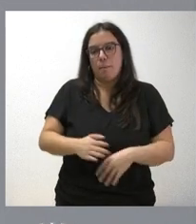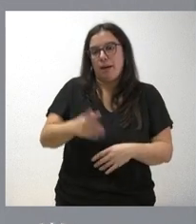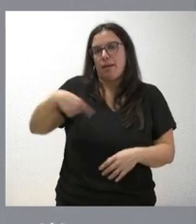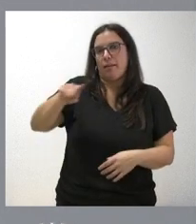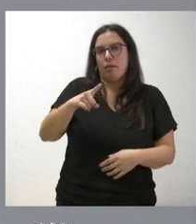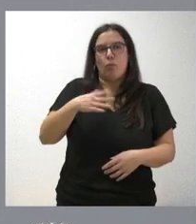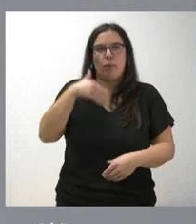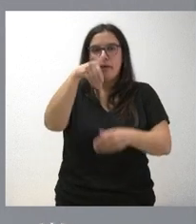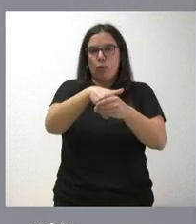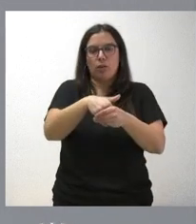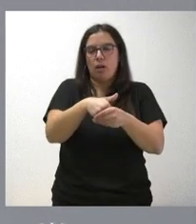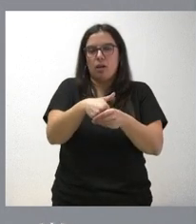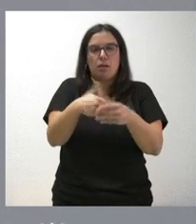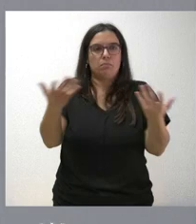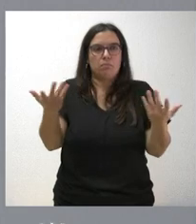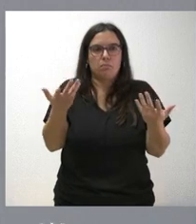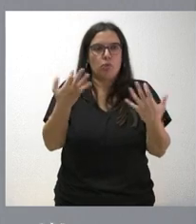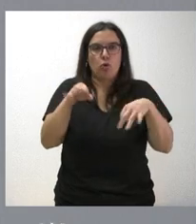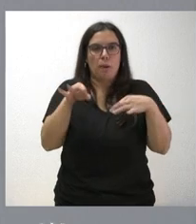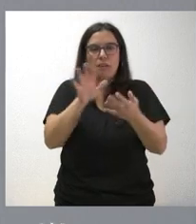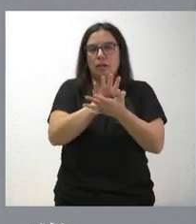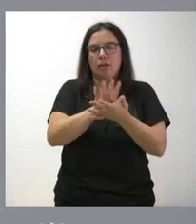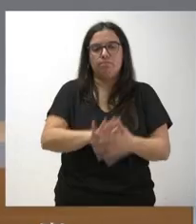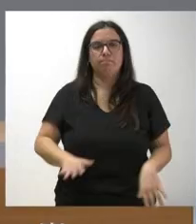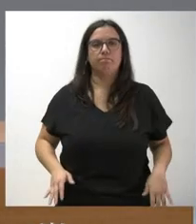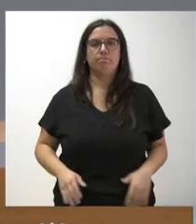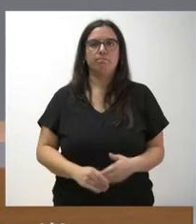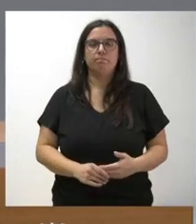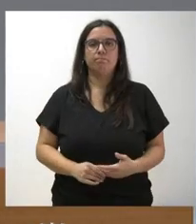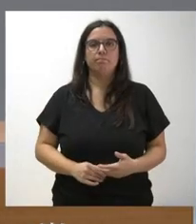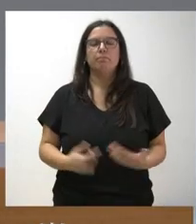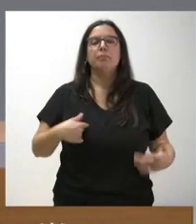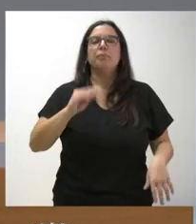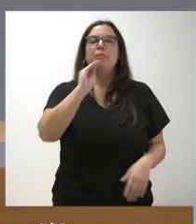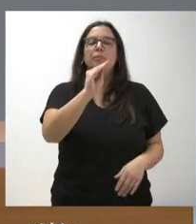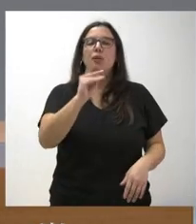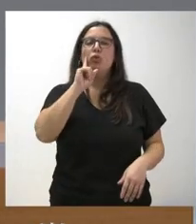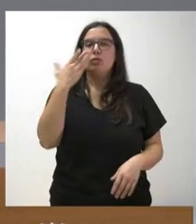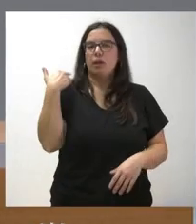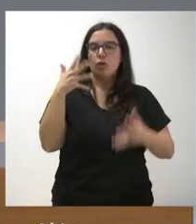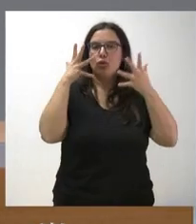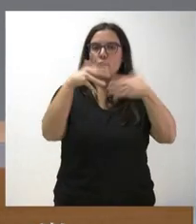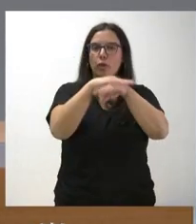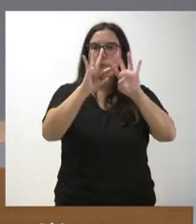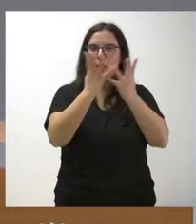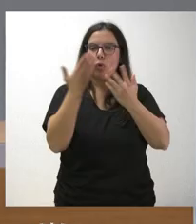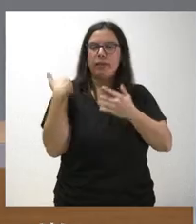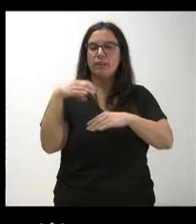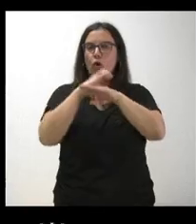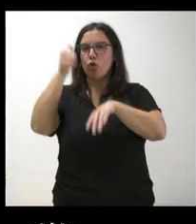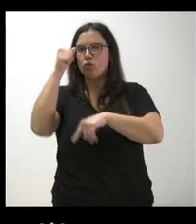actividad electoral con toda la normalidad posible si en el consejo de gobierno algún consejero ha informado